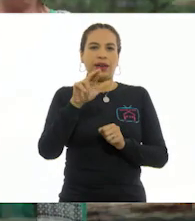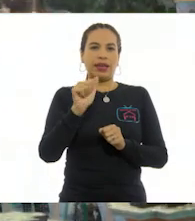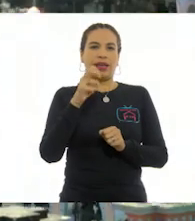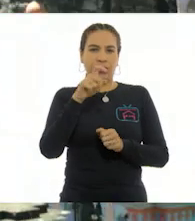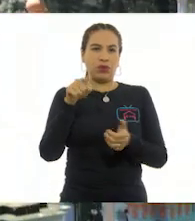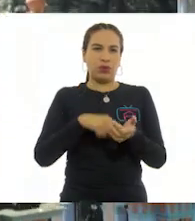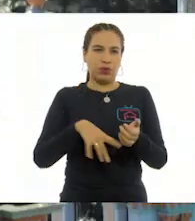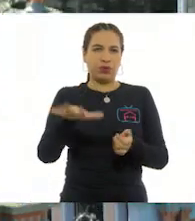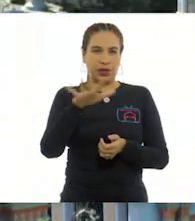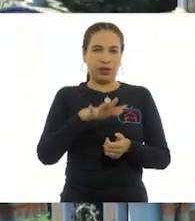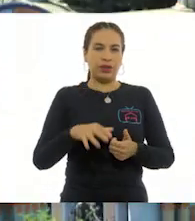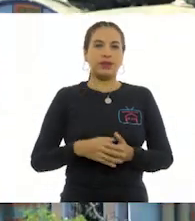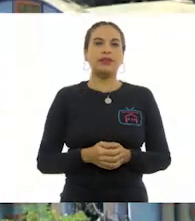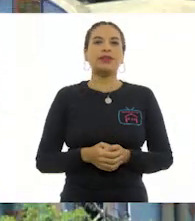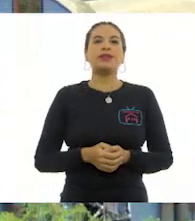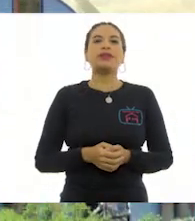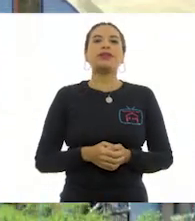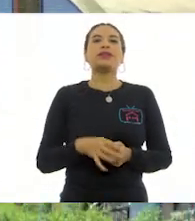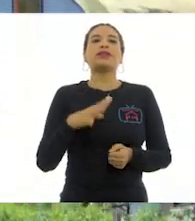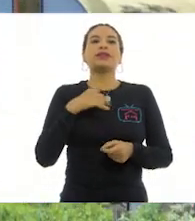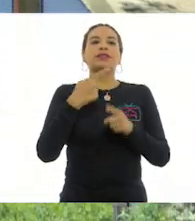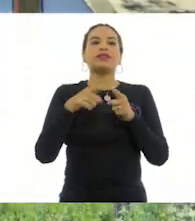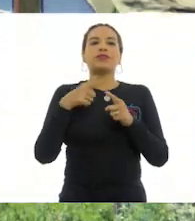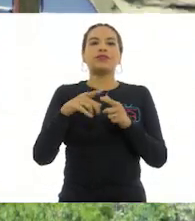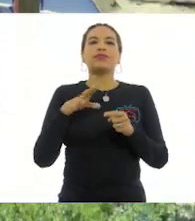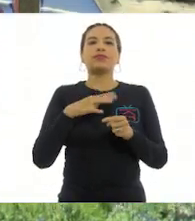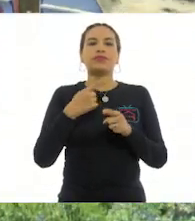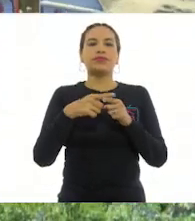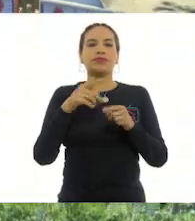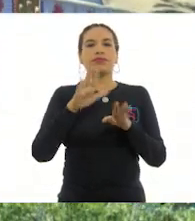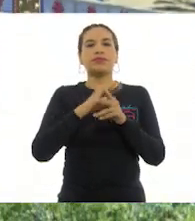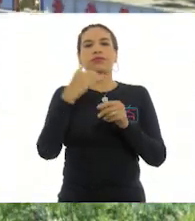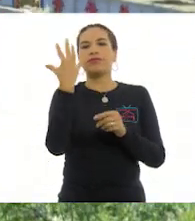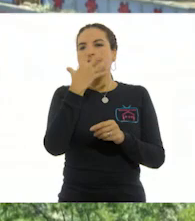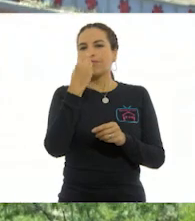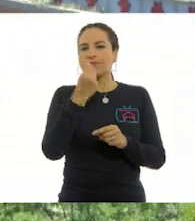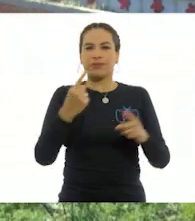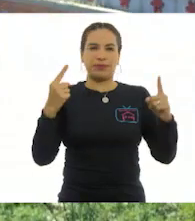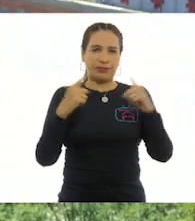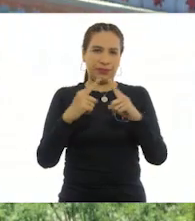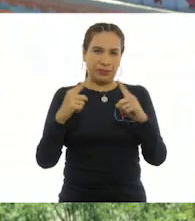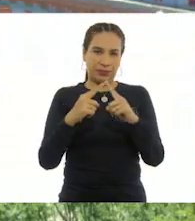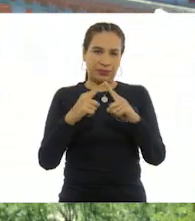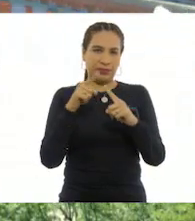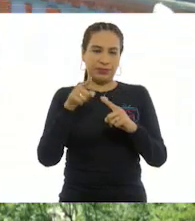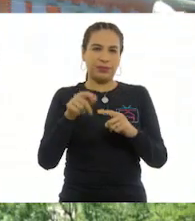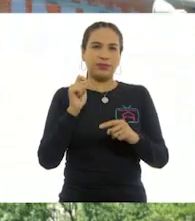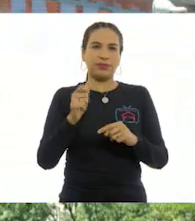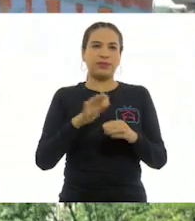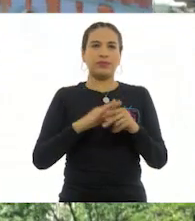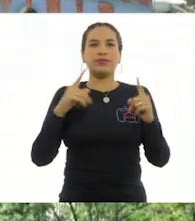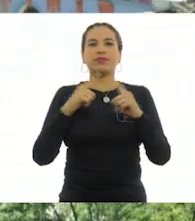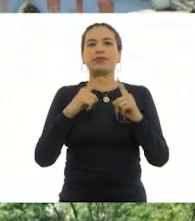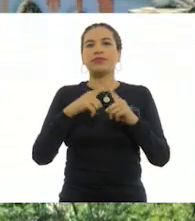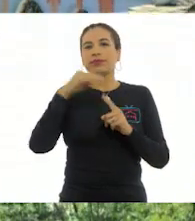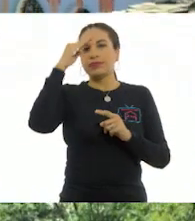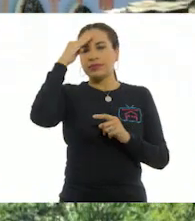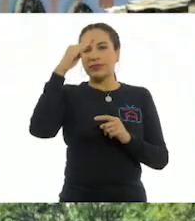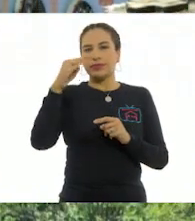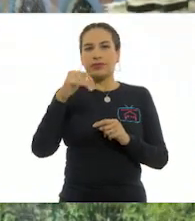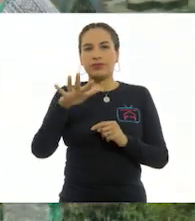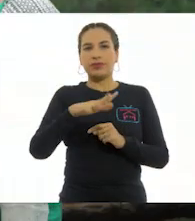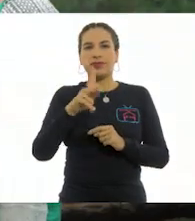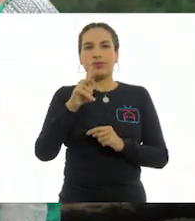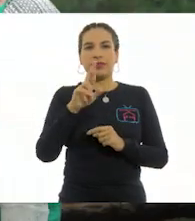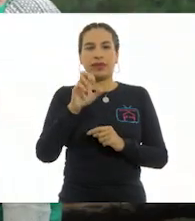lugar. Ahora nos encontramos enfrente de una primorosa iglesita que se conoce como la Iglesia del Señor de la Presa.